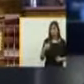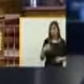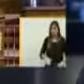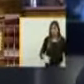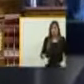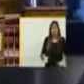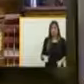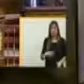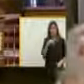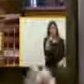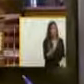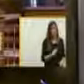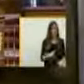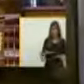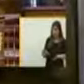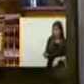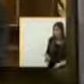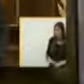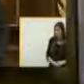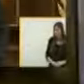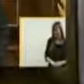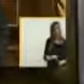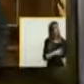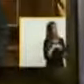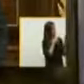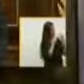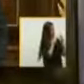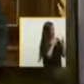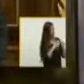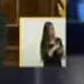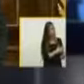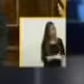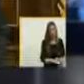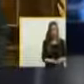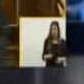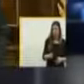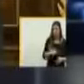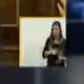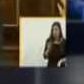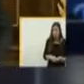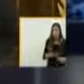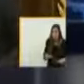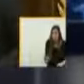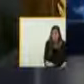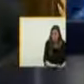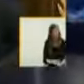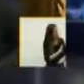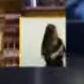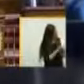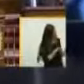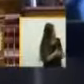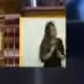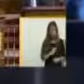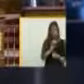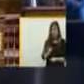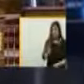ofensivo insistir en que son tontos? En absoluto, lo que puso es de relieve, con una inteligencia y con un sarcasmo absolutamente extraordinario, que no sé si es suyo, porque puede perfectísimamente